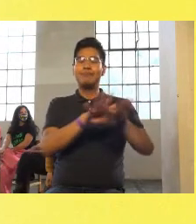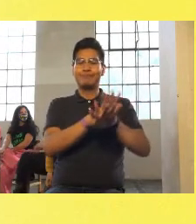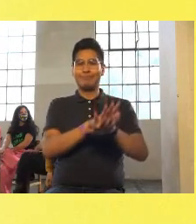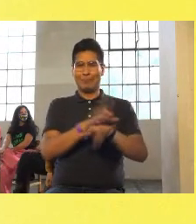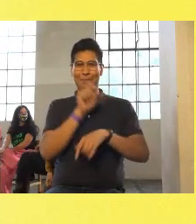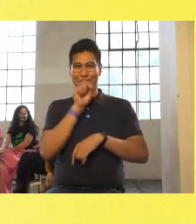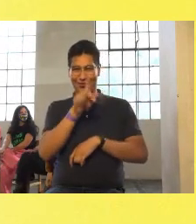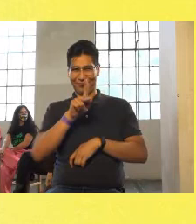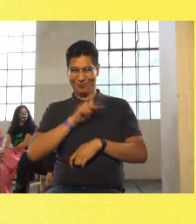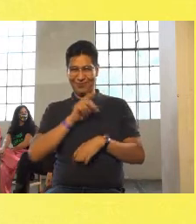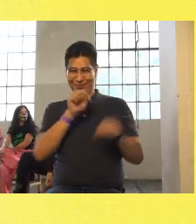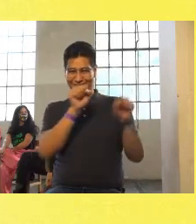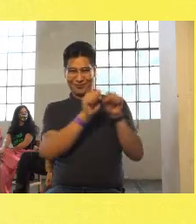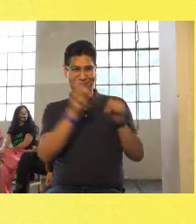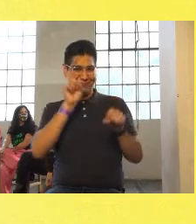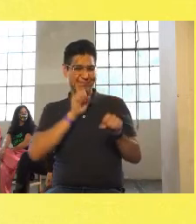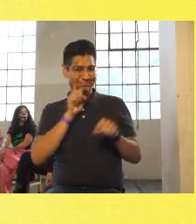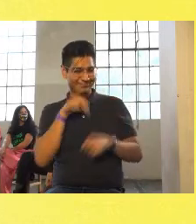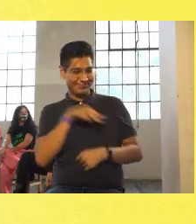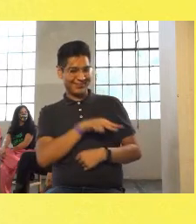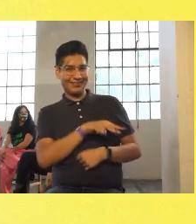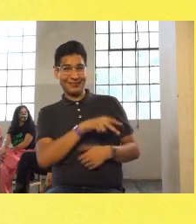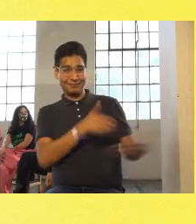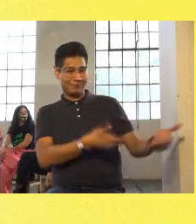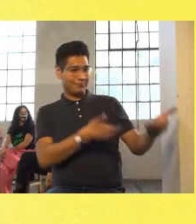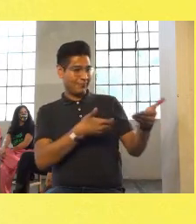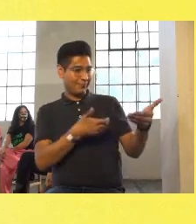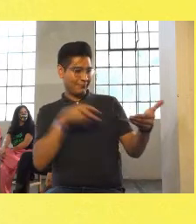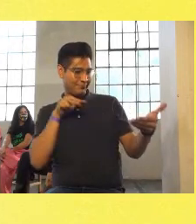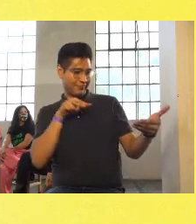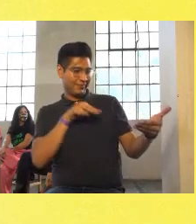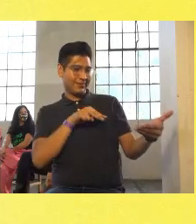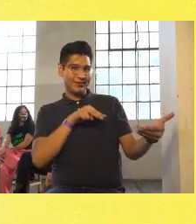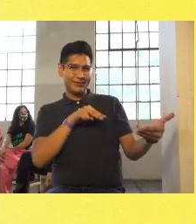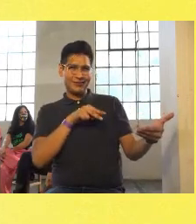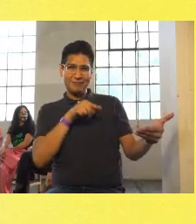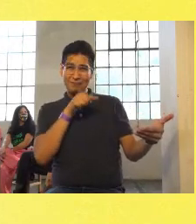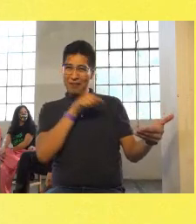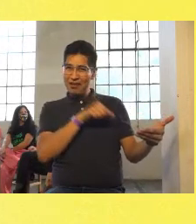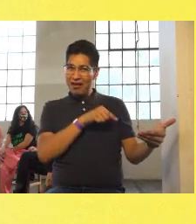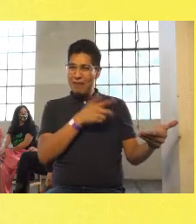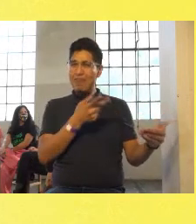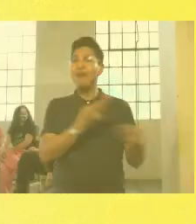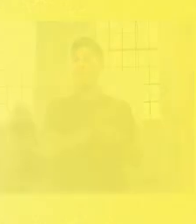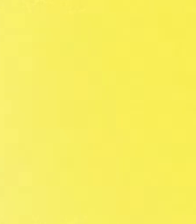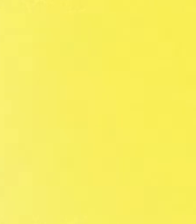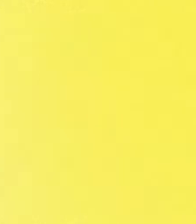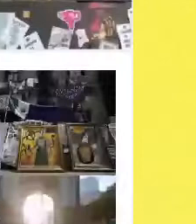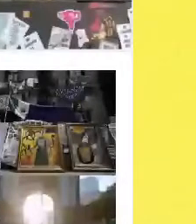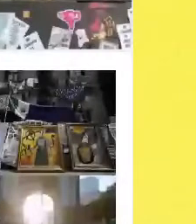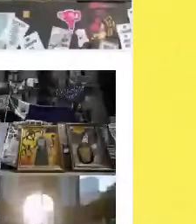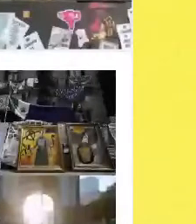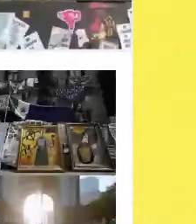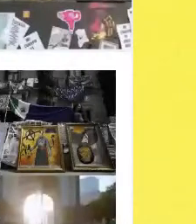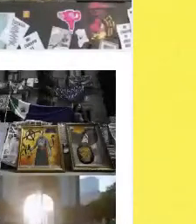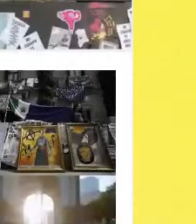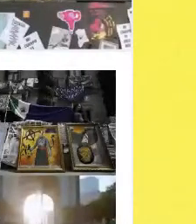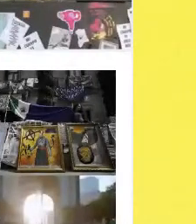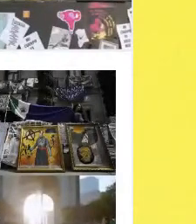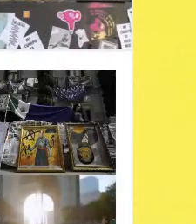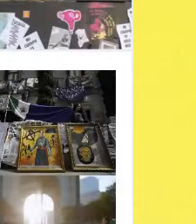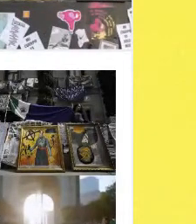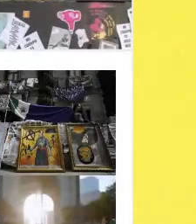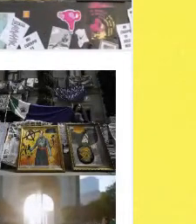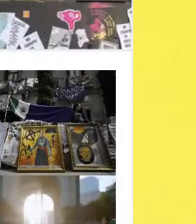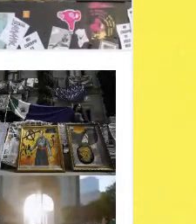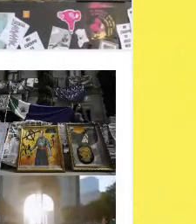decir, no le voy a dejar el paquete, voy a hacer yo. Porque estas frases de los jóvenes son el futuro, yo creo